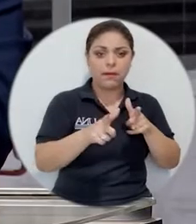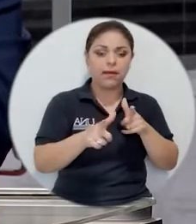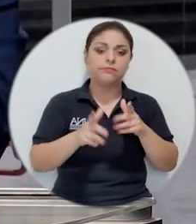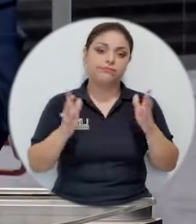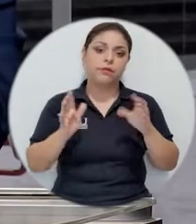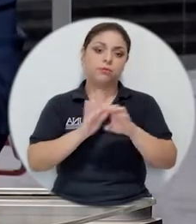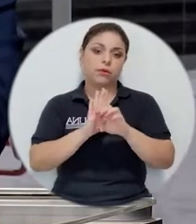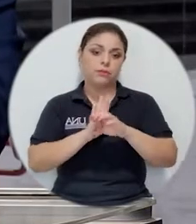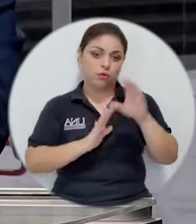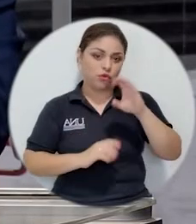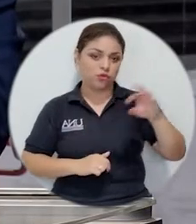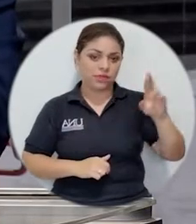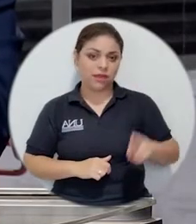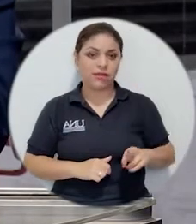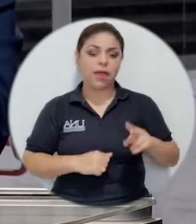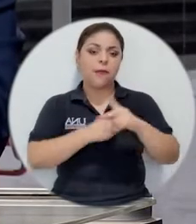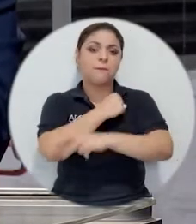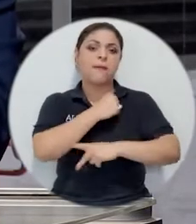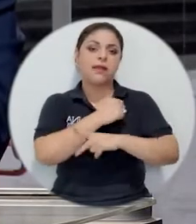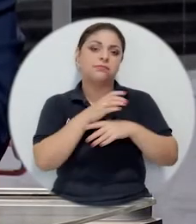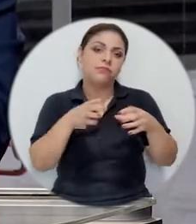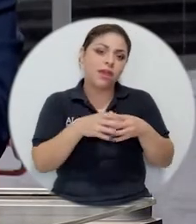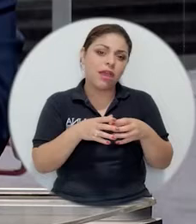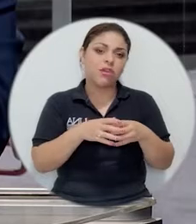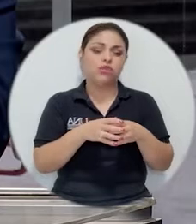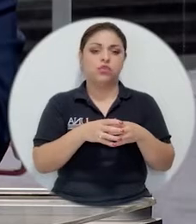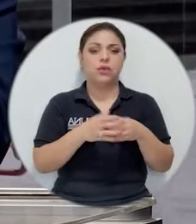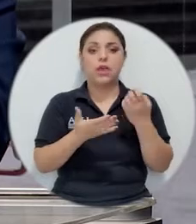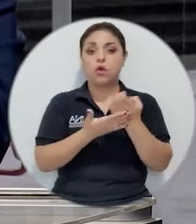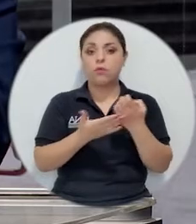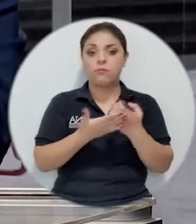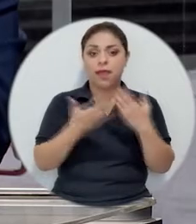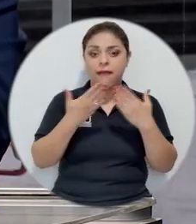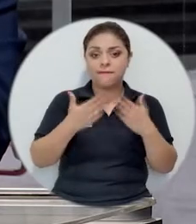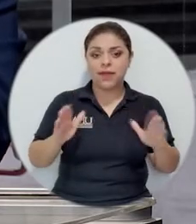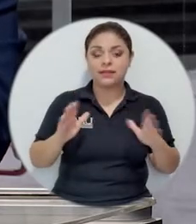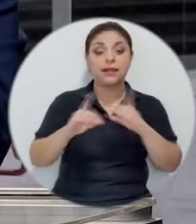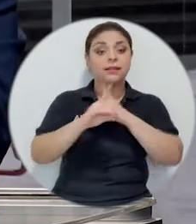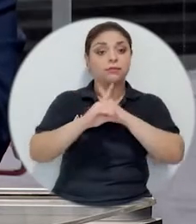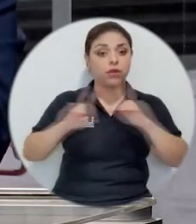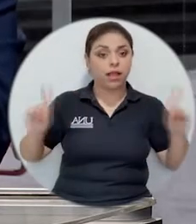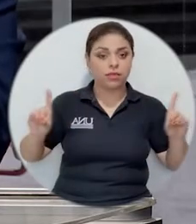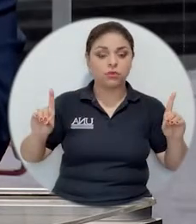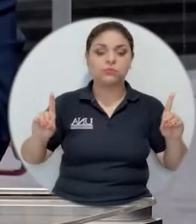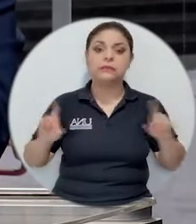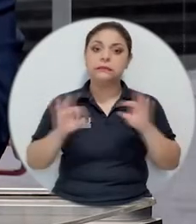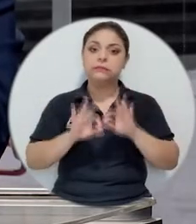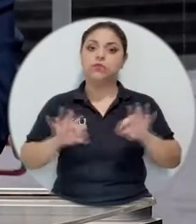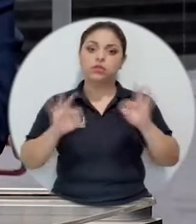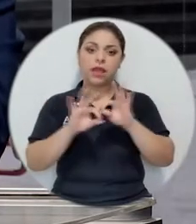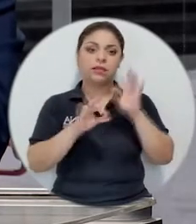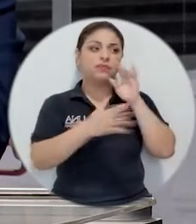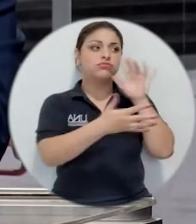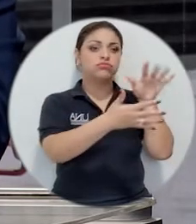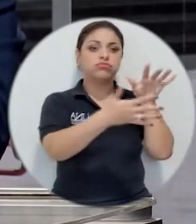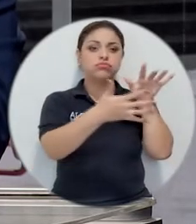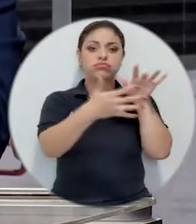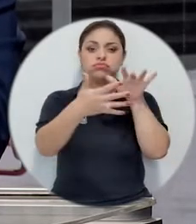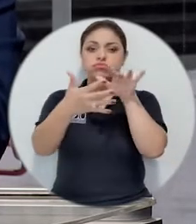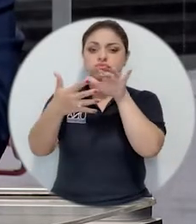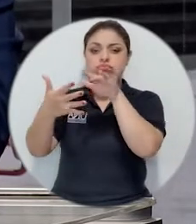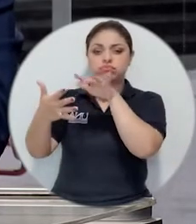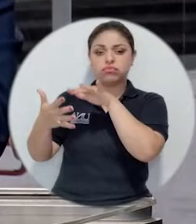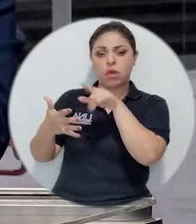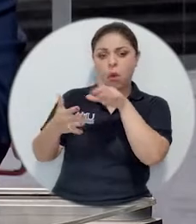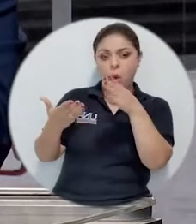como el nuestro, que es un país pequeño, que es una democracia, que tiene una economía abierta, es muy importante estar estudiando las tendencias en la